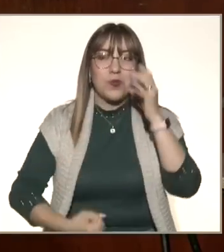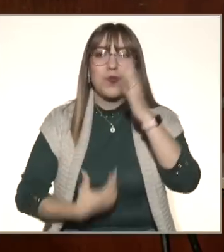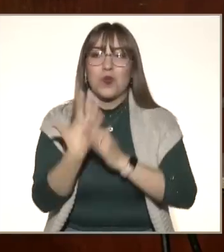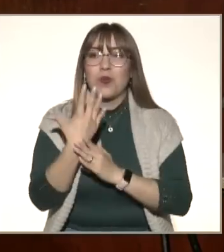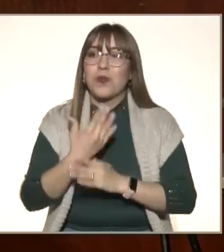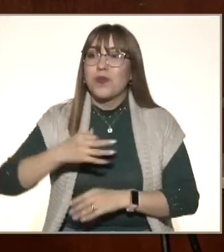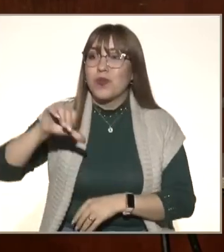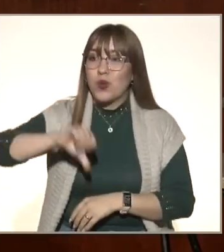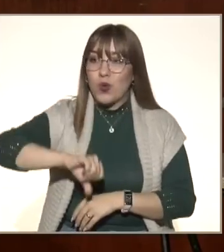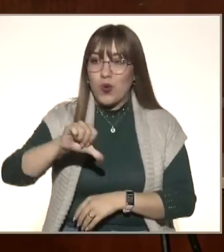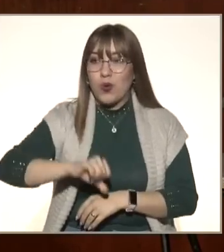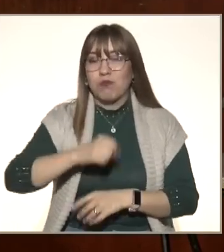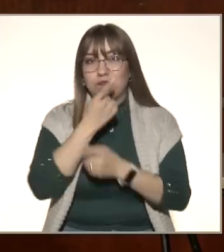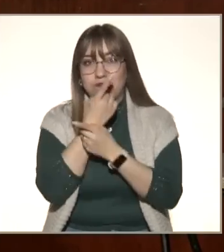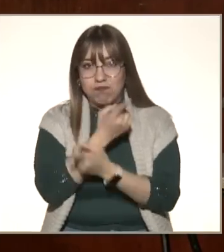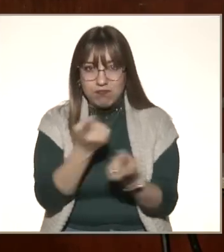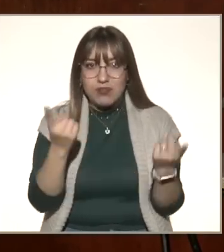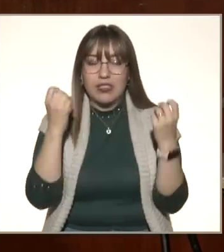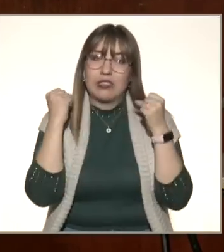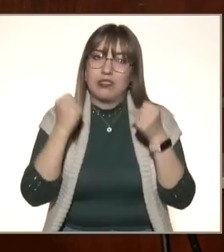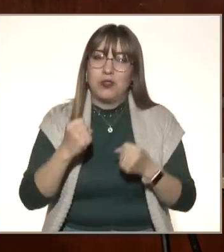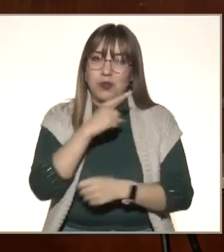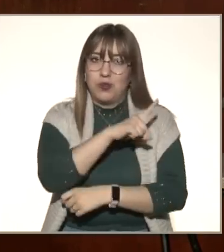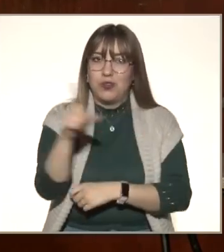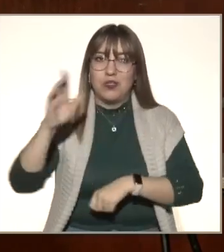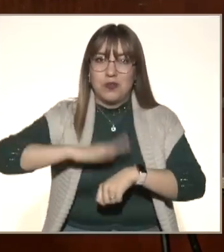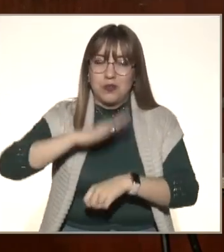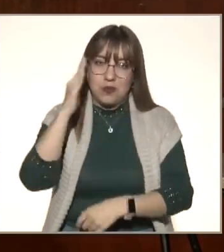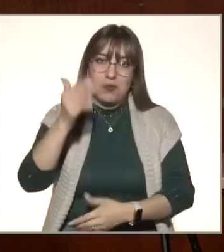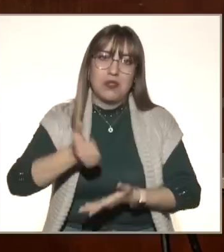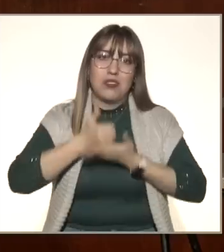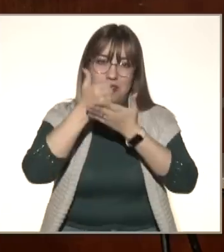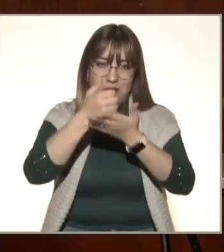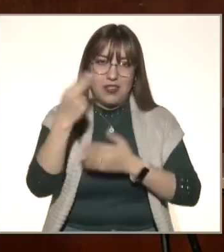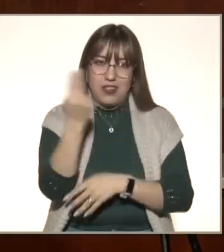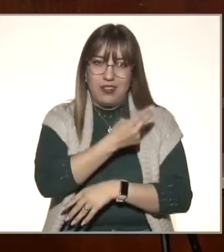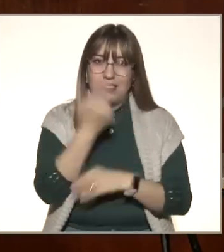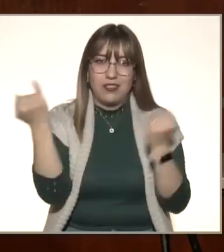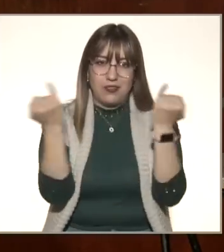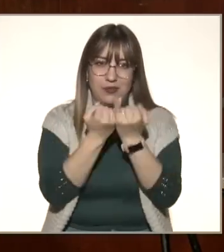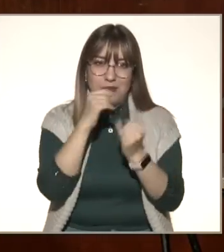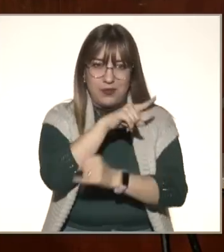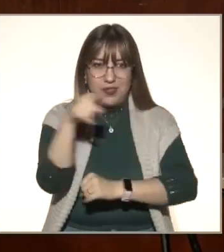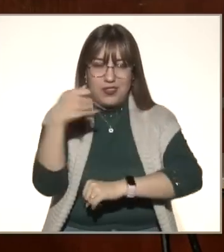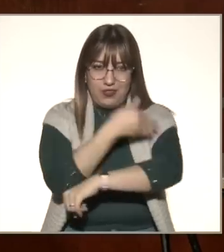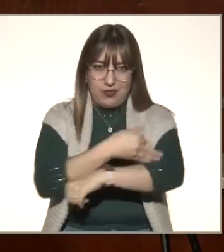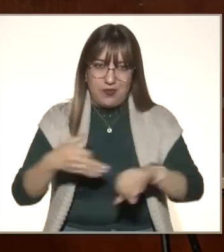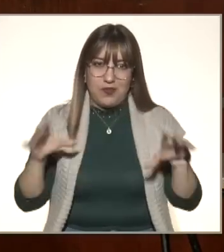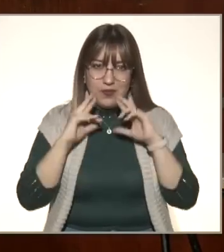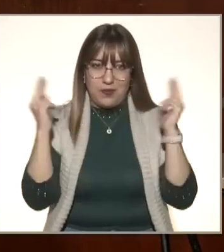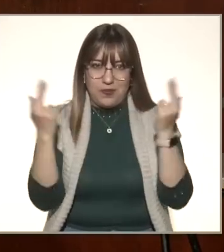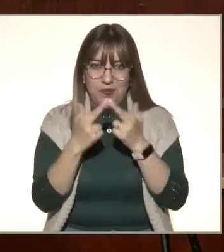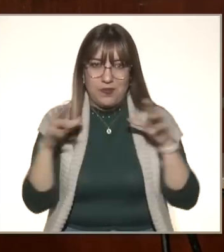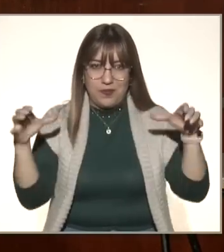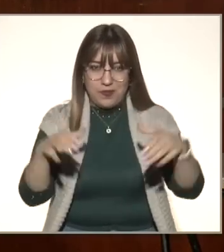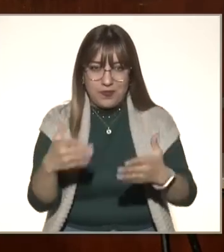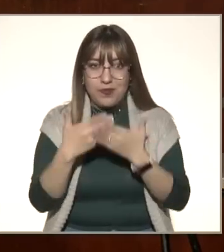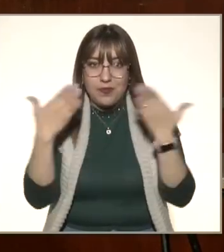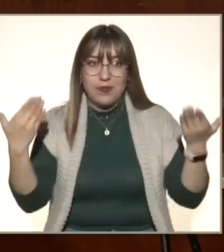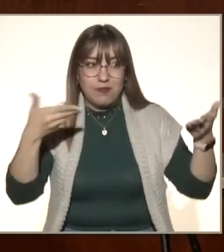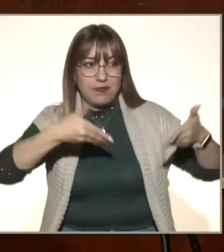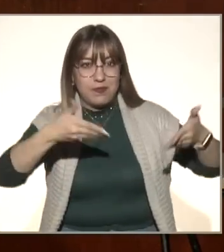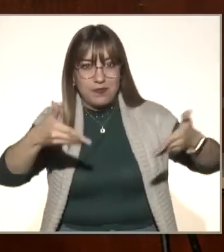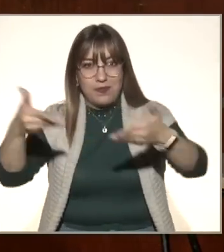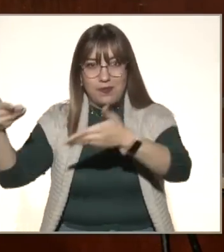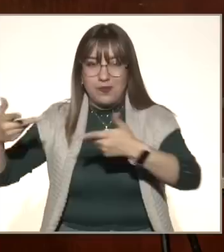podrá ser de mucha ayuda para la siguiente celebración, para quienes lo pasan en familia también esta víspera de Año Nuevo. Le presento al panel de especialistas